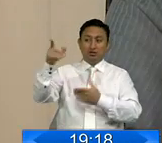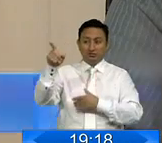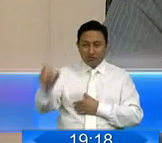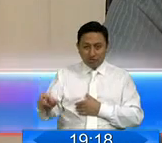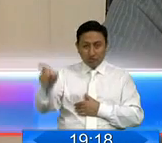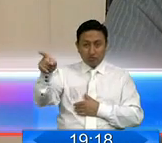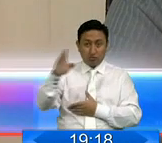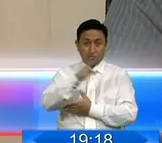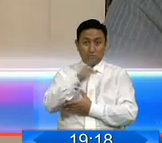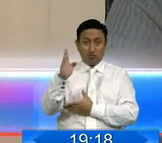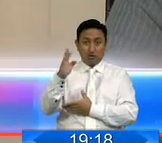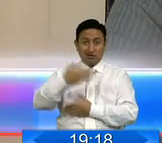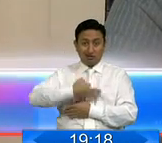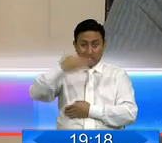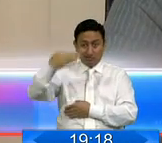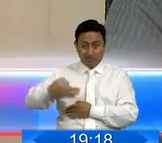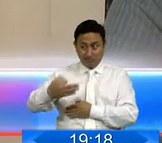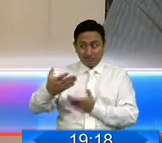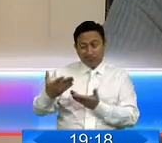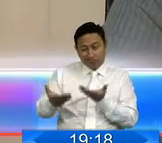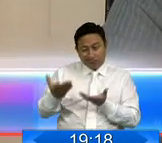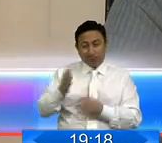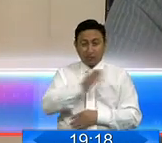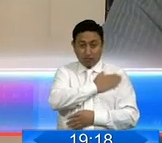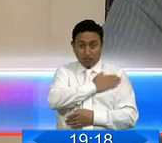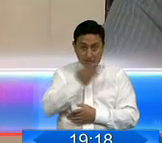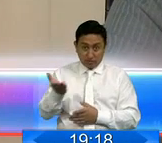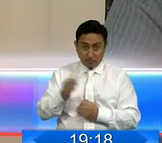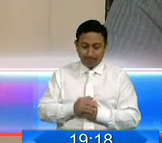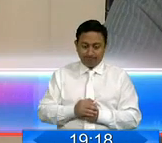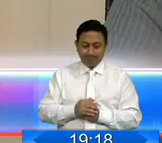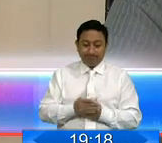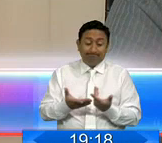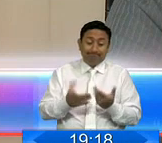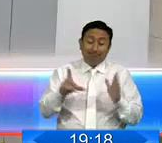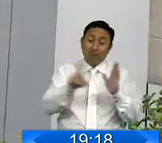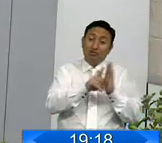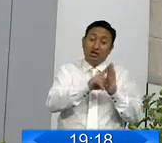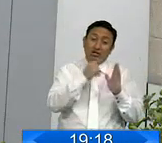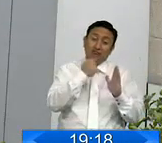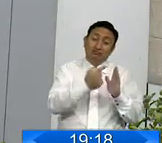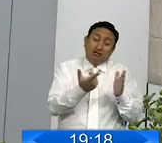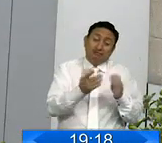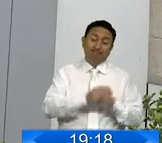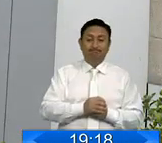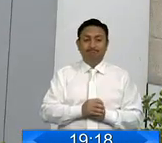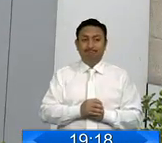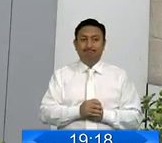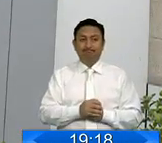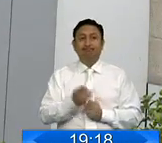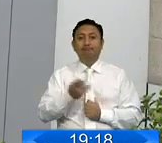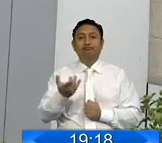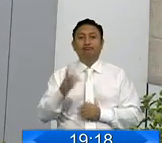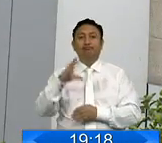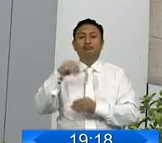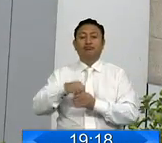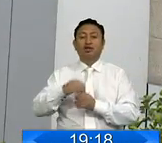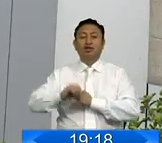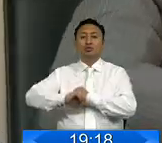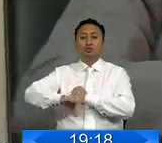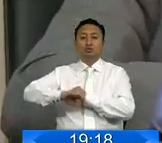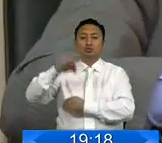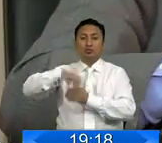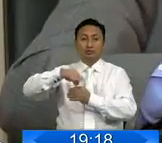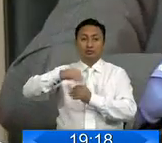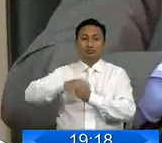y los sujetos políticos, podríamos decir en este caso. En este caso, la ley no nos da para más. Al gasto electoral se añade el Fondo de Promoción Electoral, que